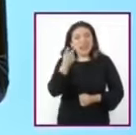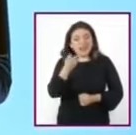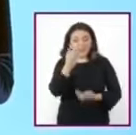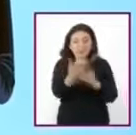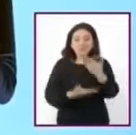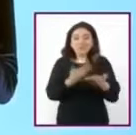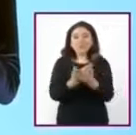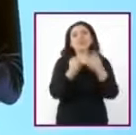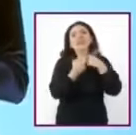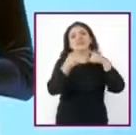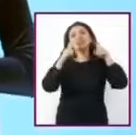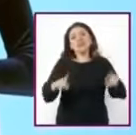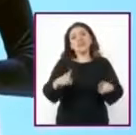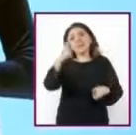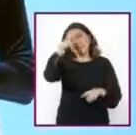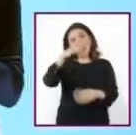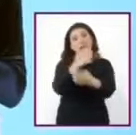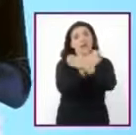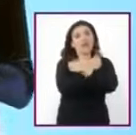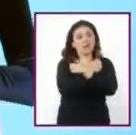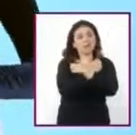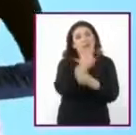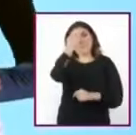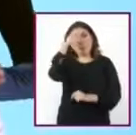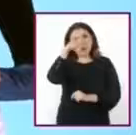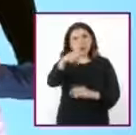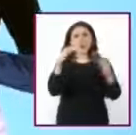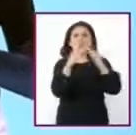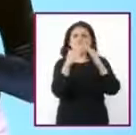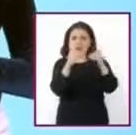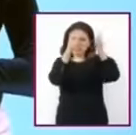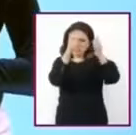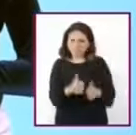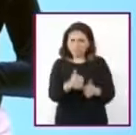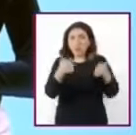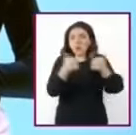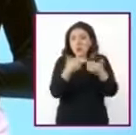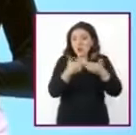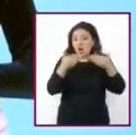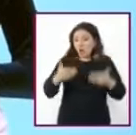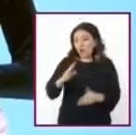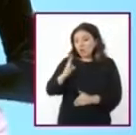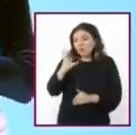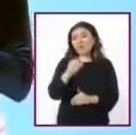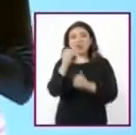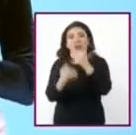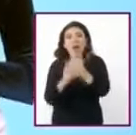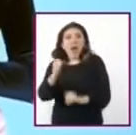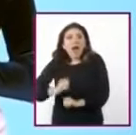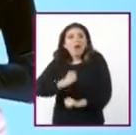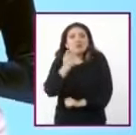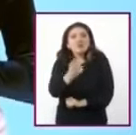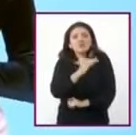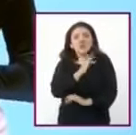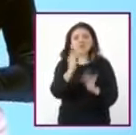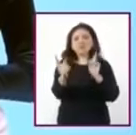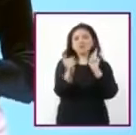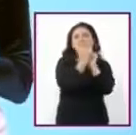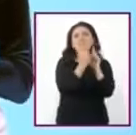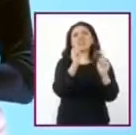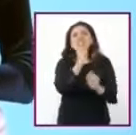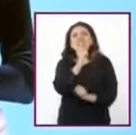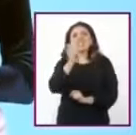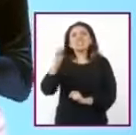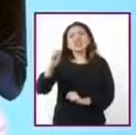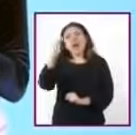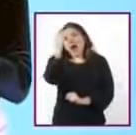una propuesta diferente en materia de educación para que desde su casa y gracias a los avances tecnológicos puedan acercarse a los